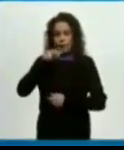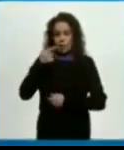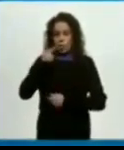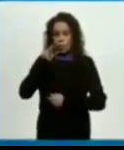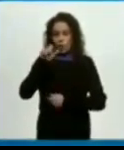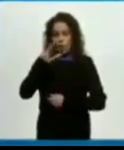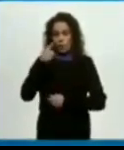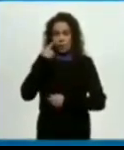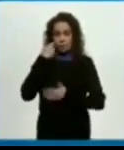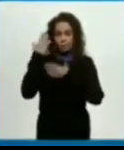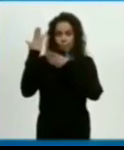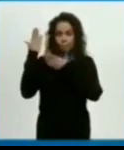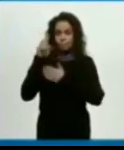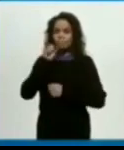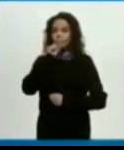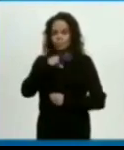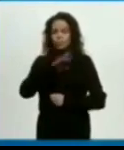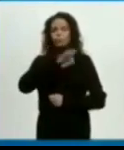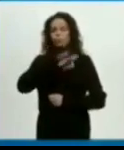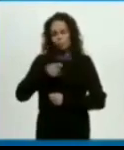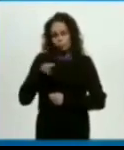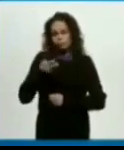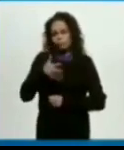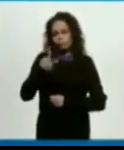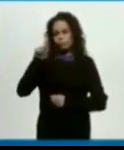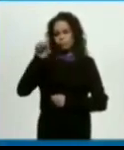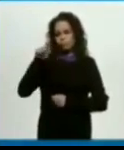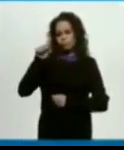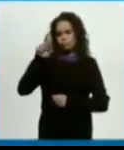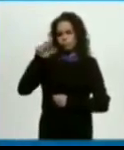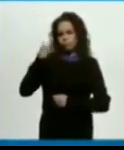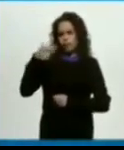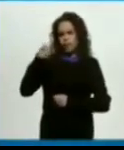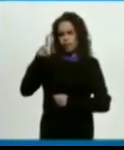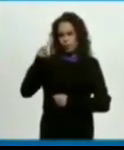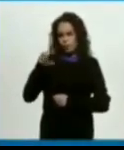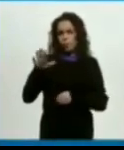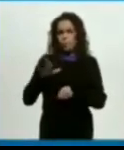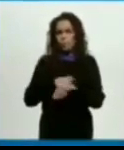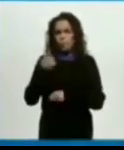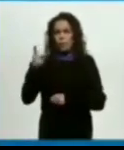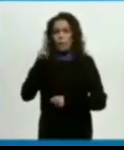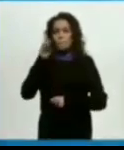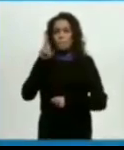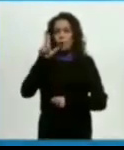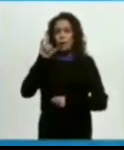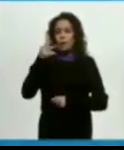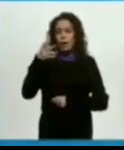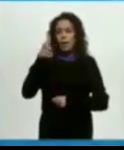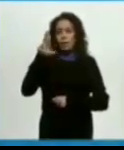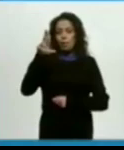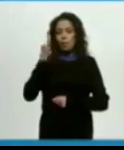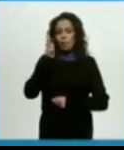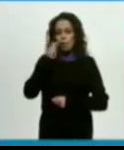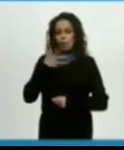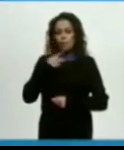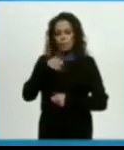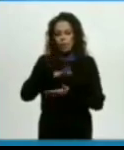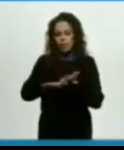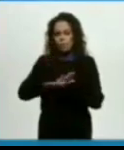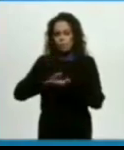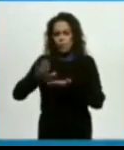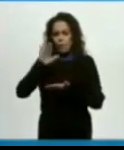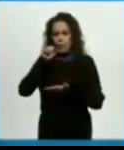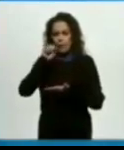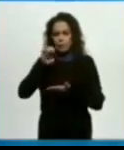como esta, también se le puede llamar tetraedro. Simplemente porque es un poliedro cuya superficie está formada por una base que